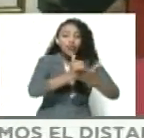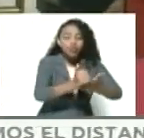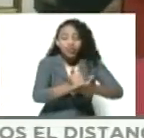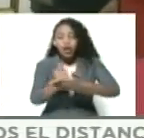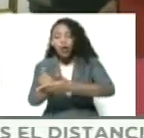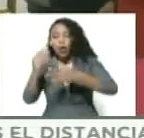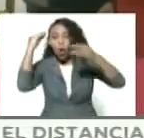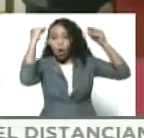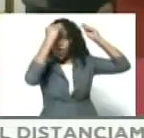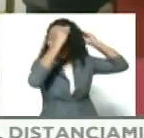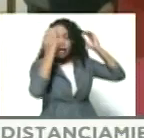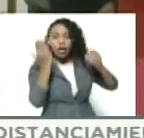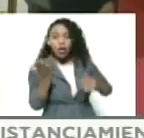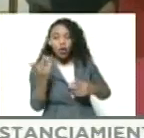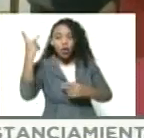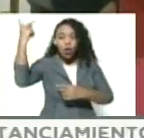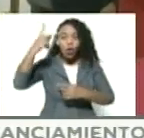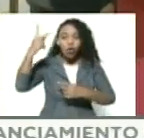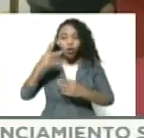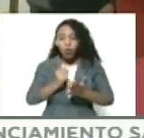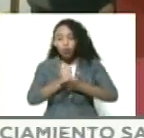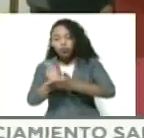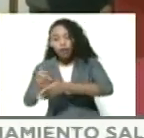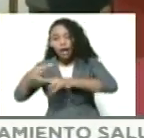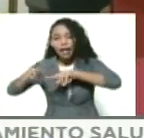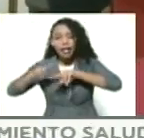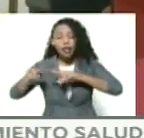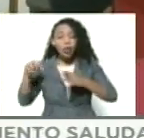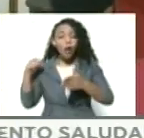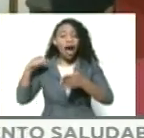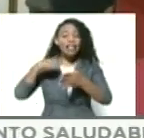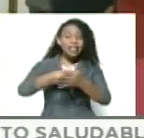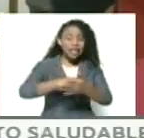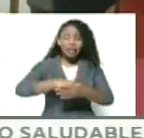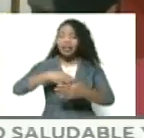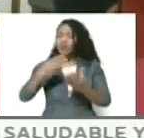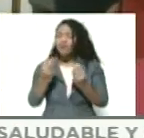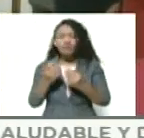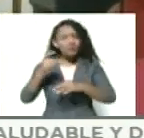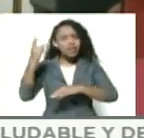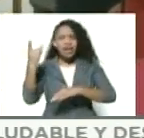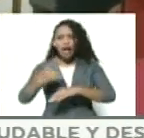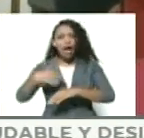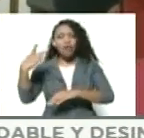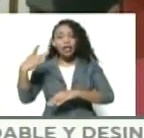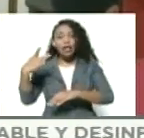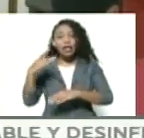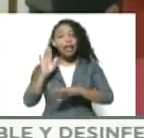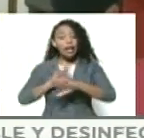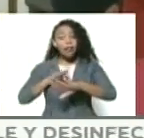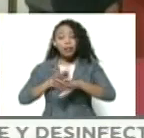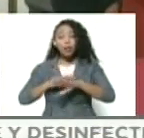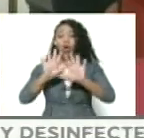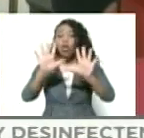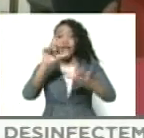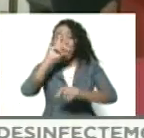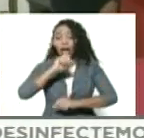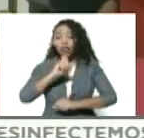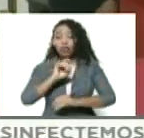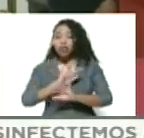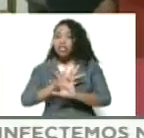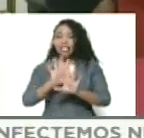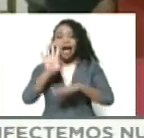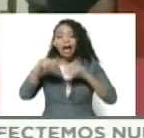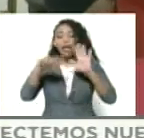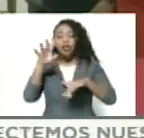sanarla de un accidente muy grave que le ocurrió a los 10 años, ya tiene 14